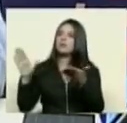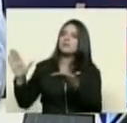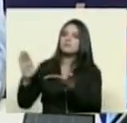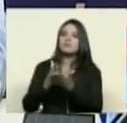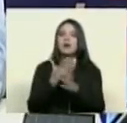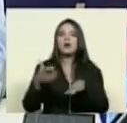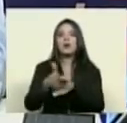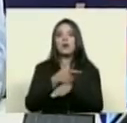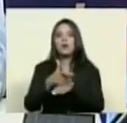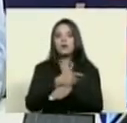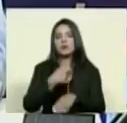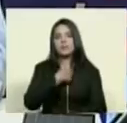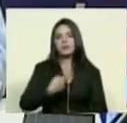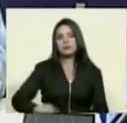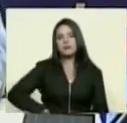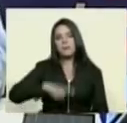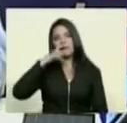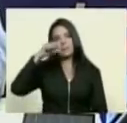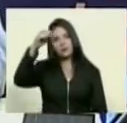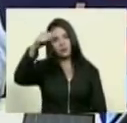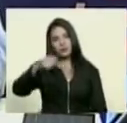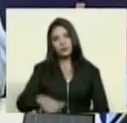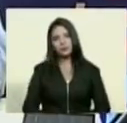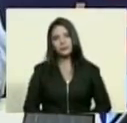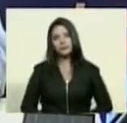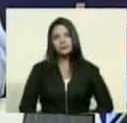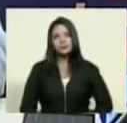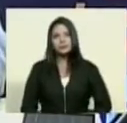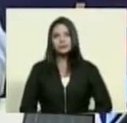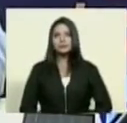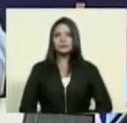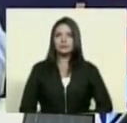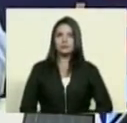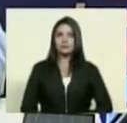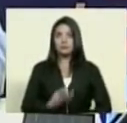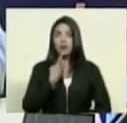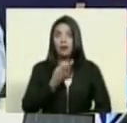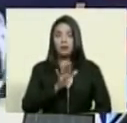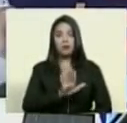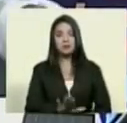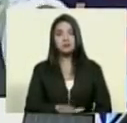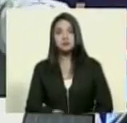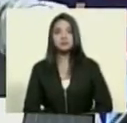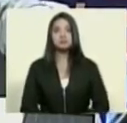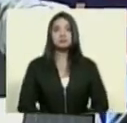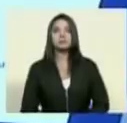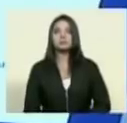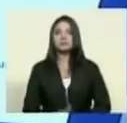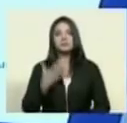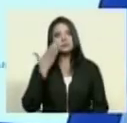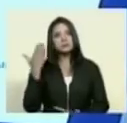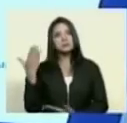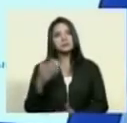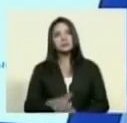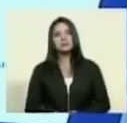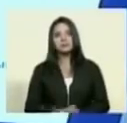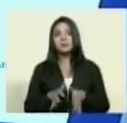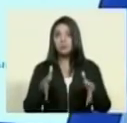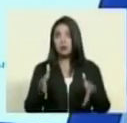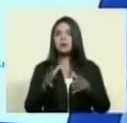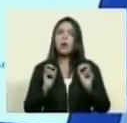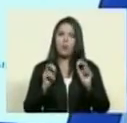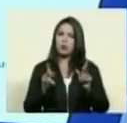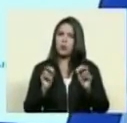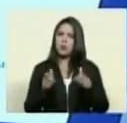gobierno constitucional del presidente Nicolás Maduro. Eso fue lo que dijeron. Miren, ganaron, nos ganaron, está